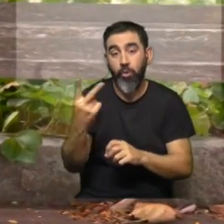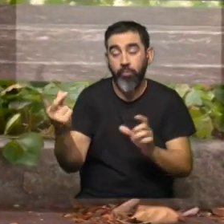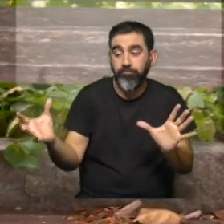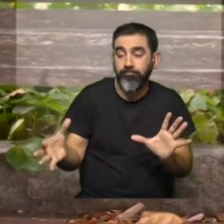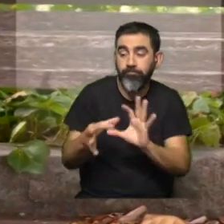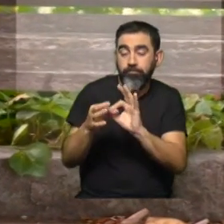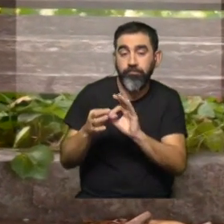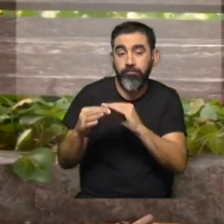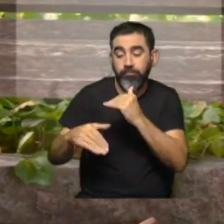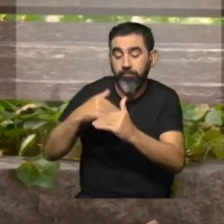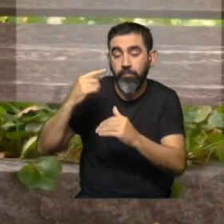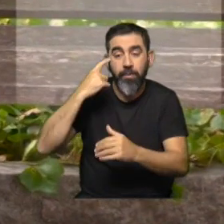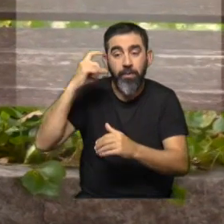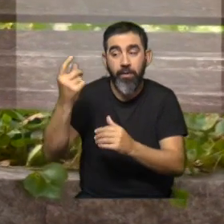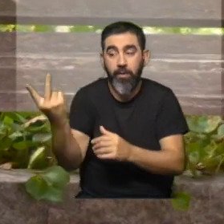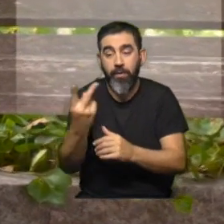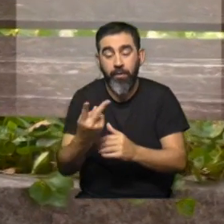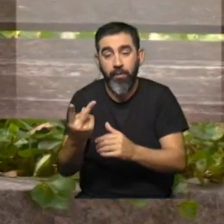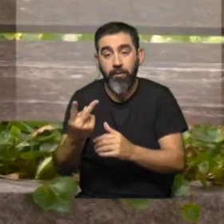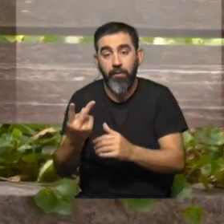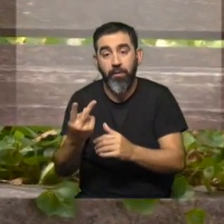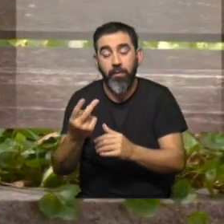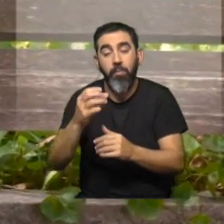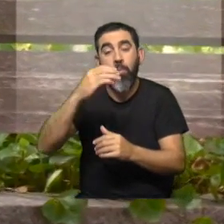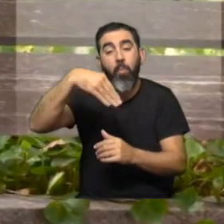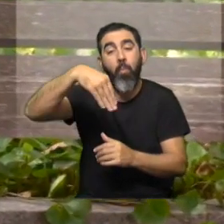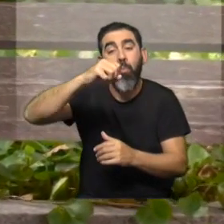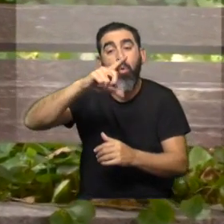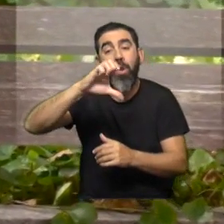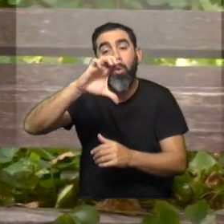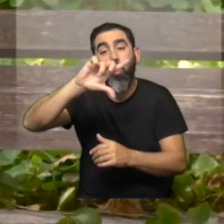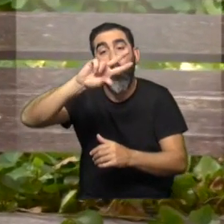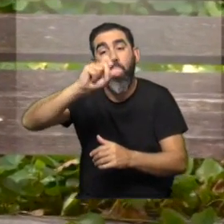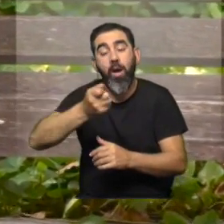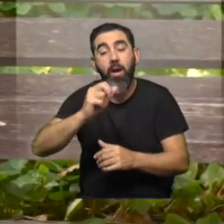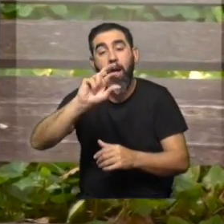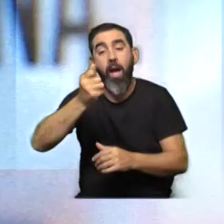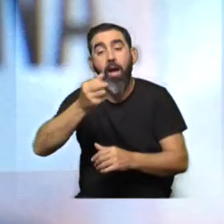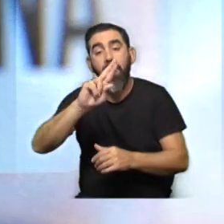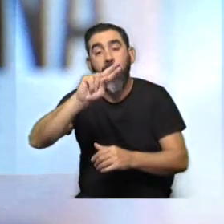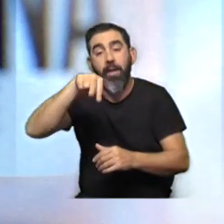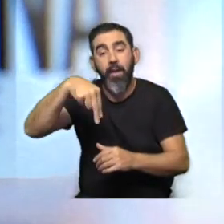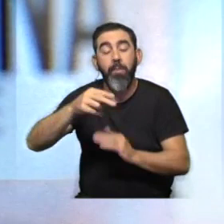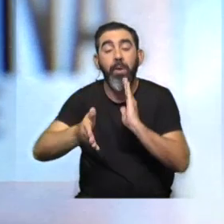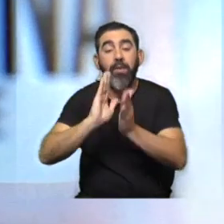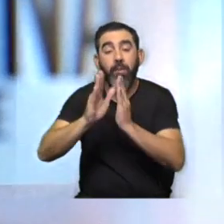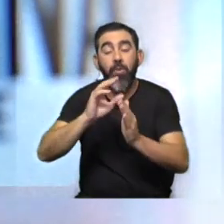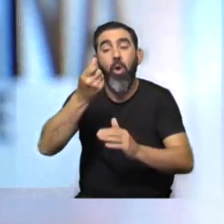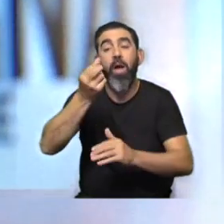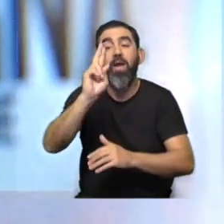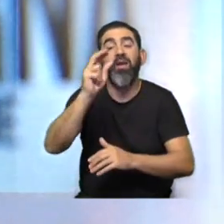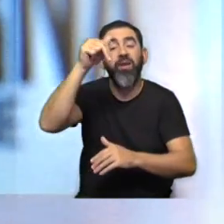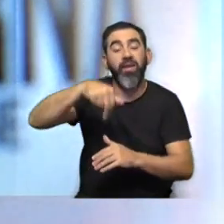unieron para avanzar en una idea común: usar las moléculas de ARN con fines terapéuticos. El ARN es un